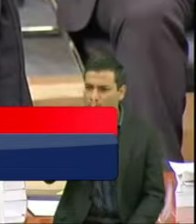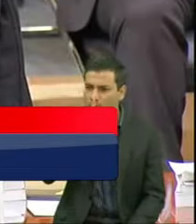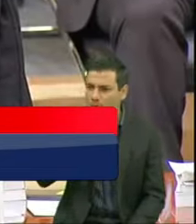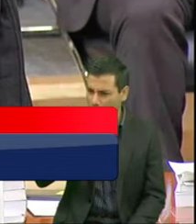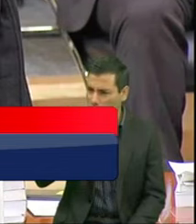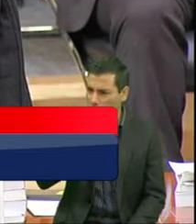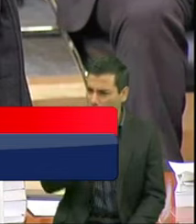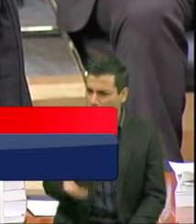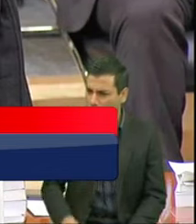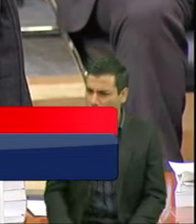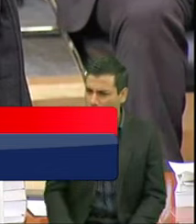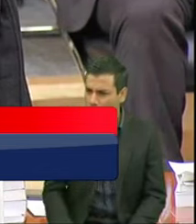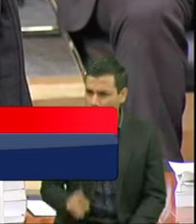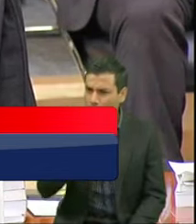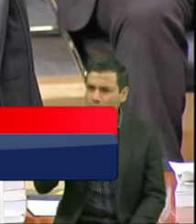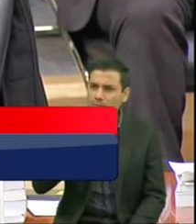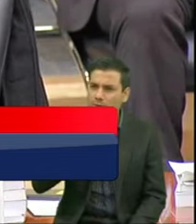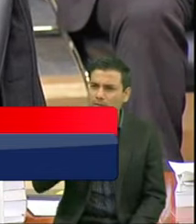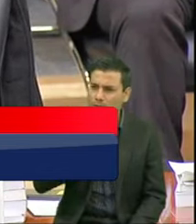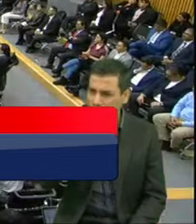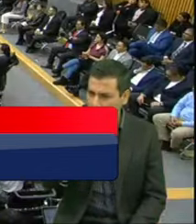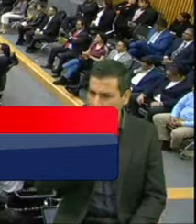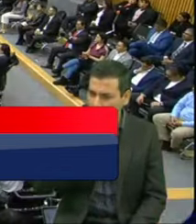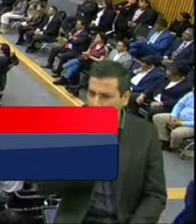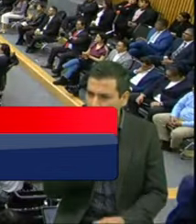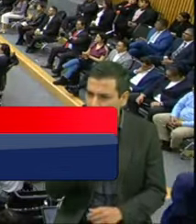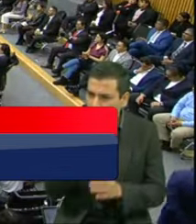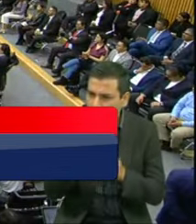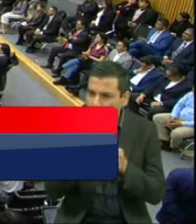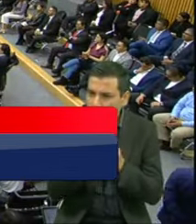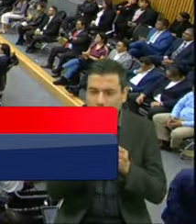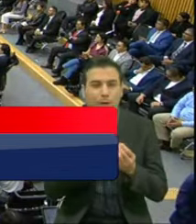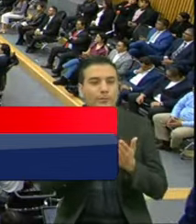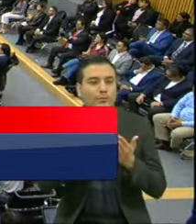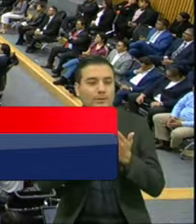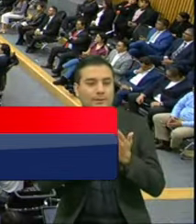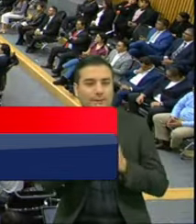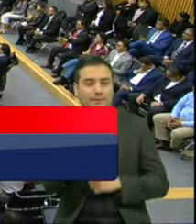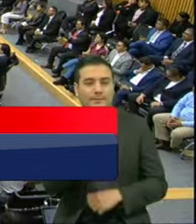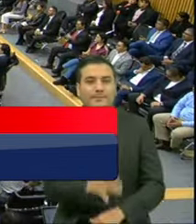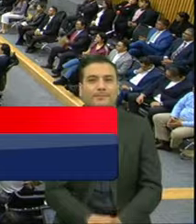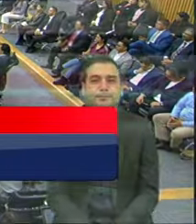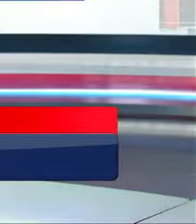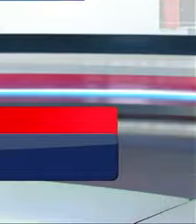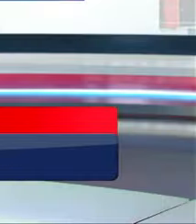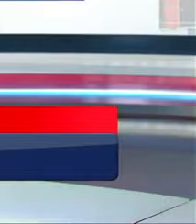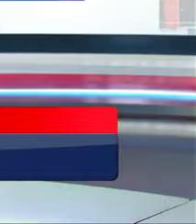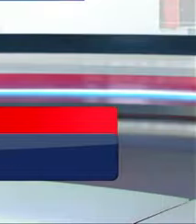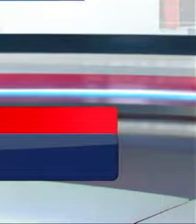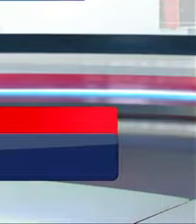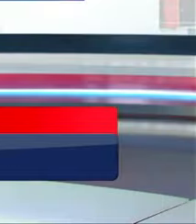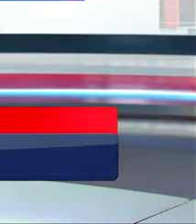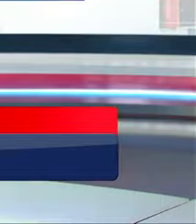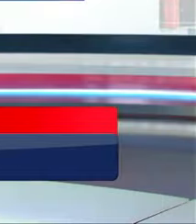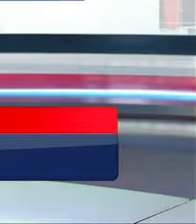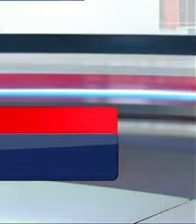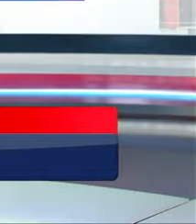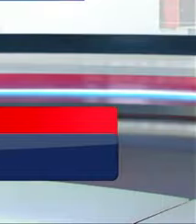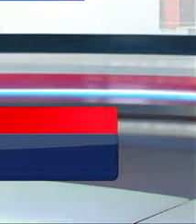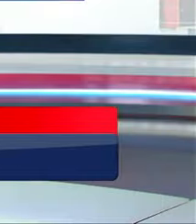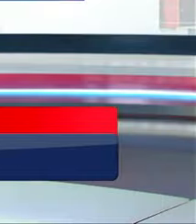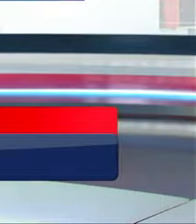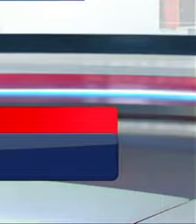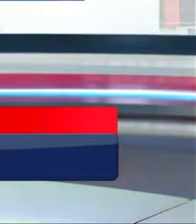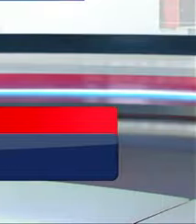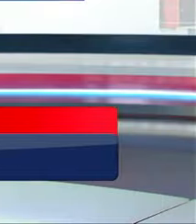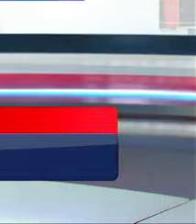Estado? Pues la verdad es que eso es ridículo, es un absurdo. ¿Esa vía judicial de esa revisión la va a explorar la